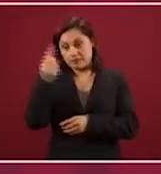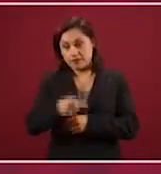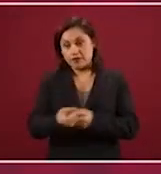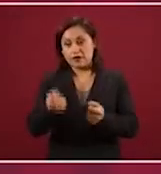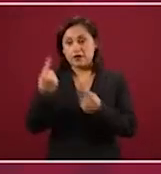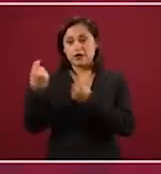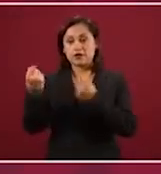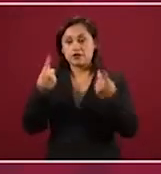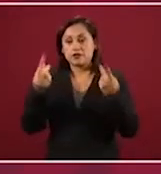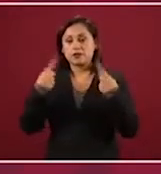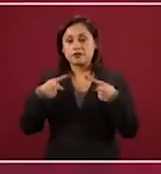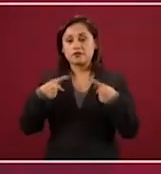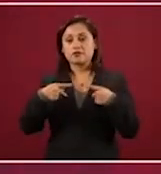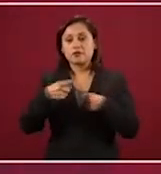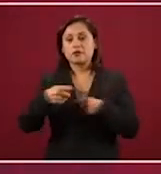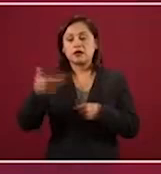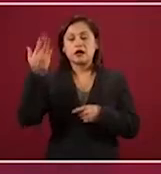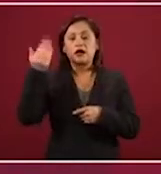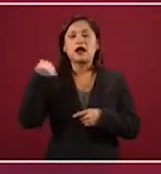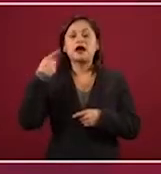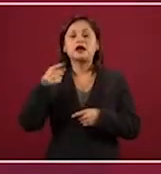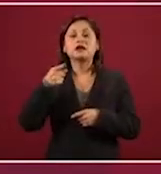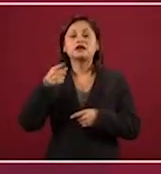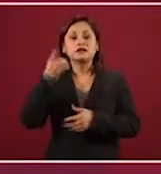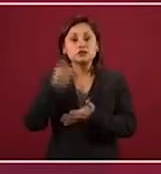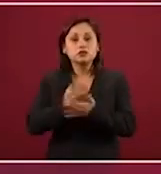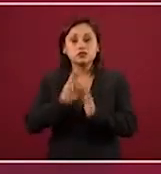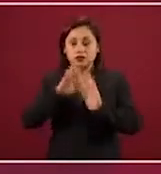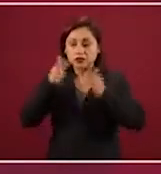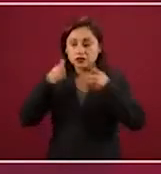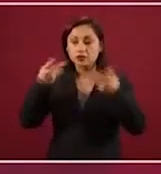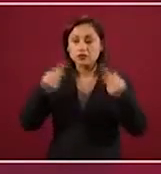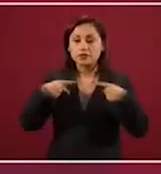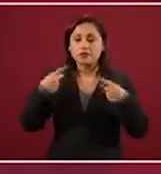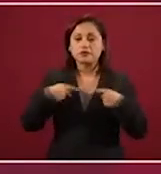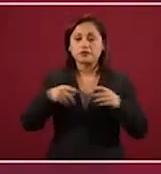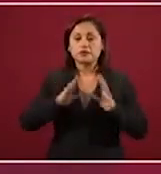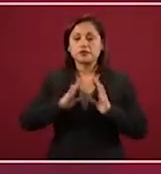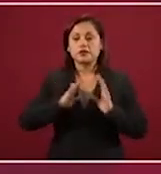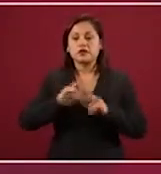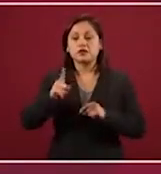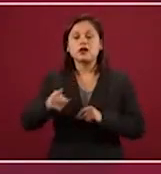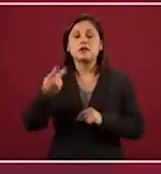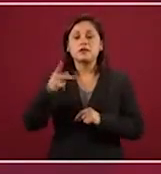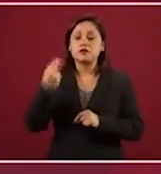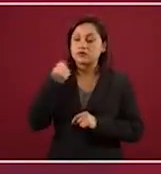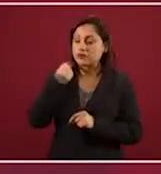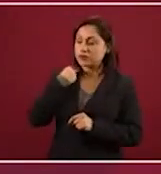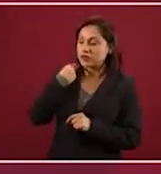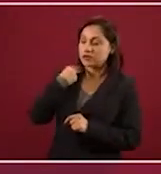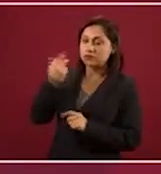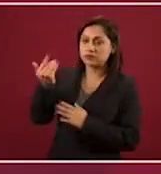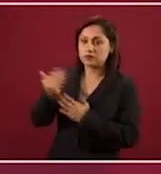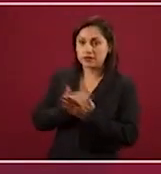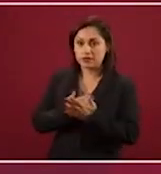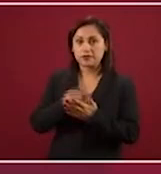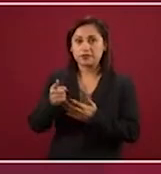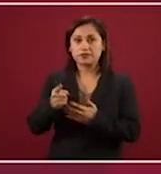vinculados al Colegio Nacional. Antes se tenía una exclusividad y eso hacía que hubiera menos notarios que pudieran participar en la